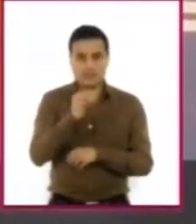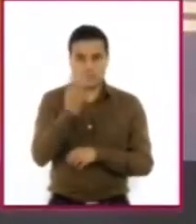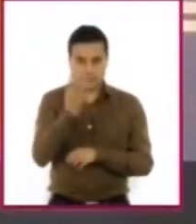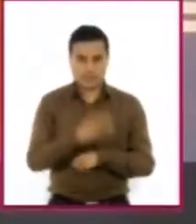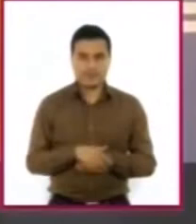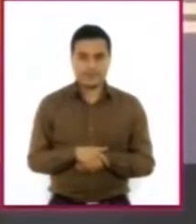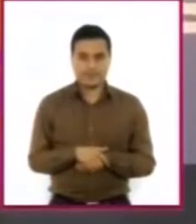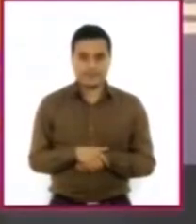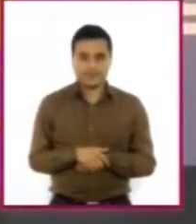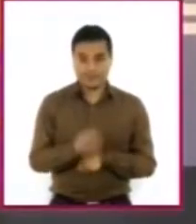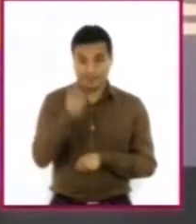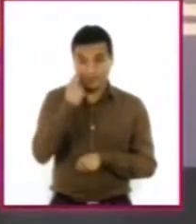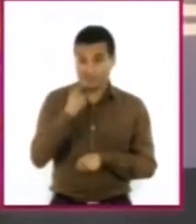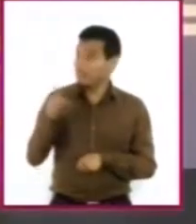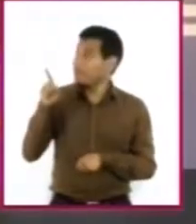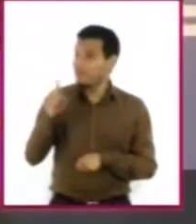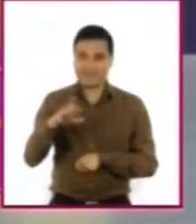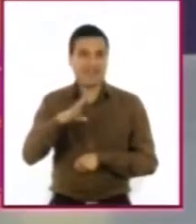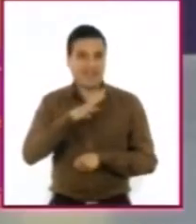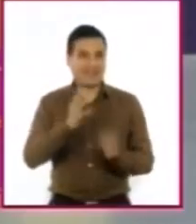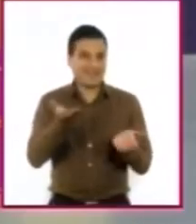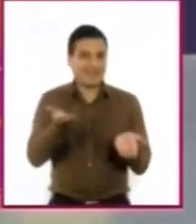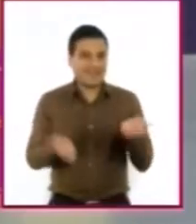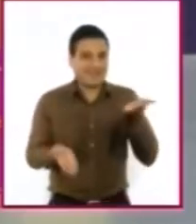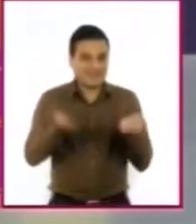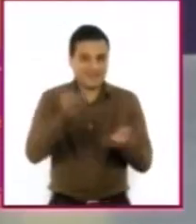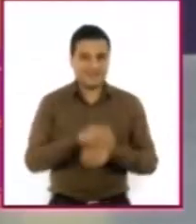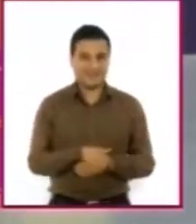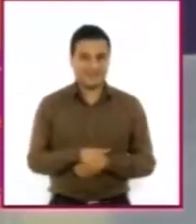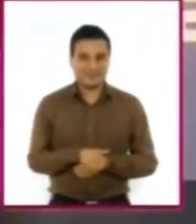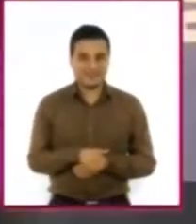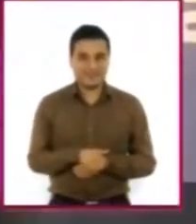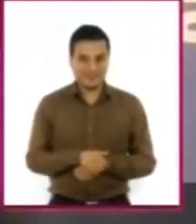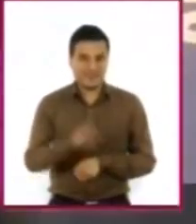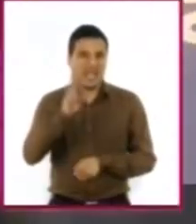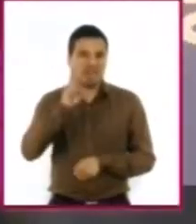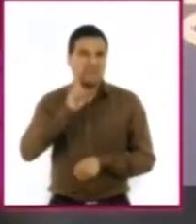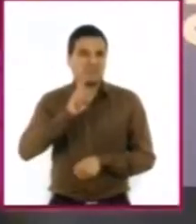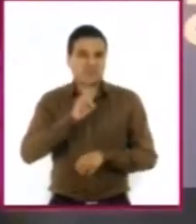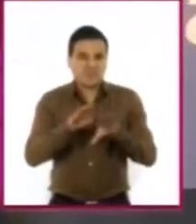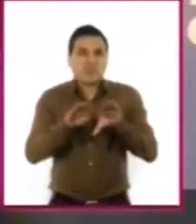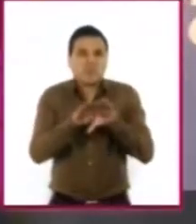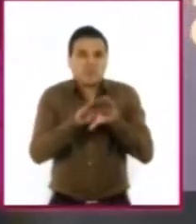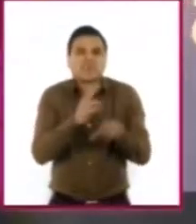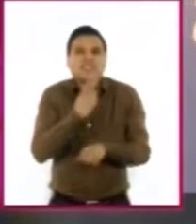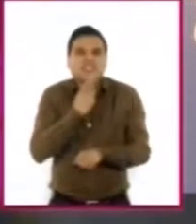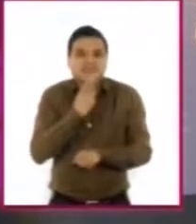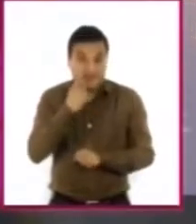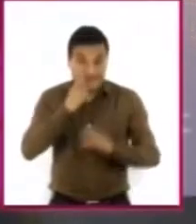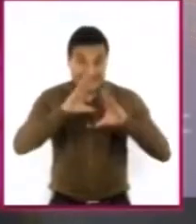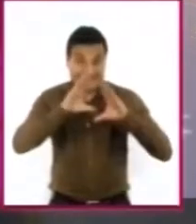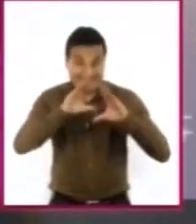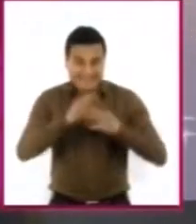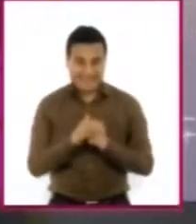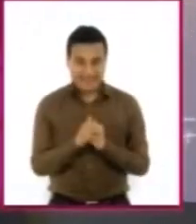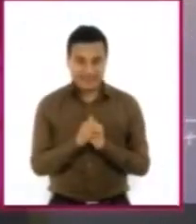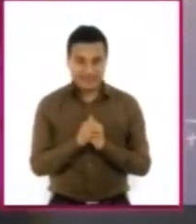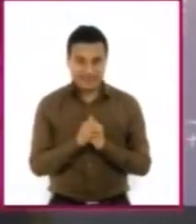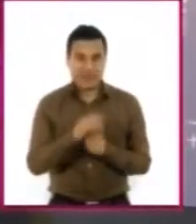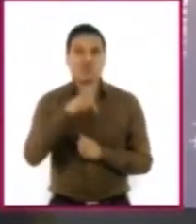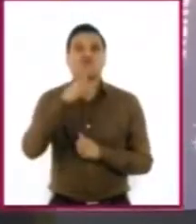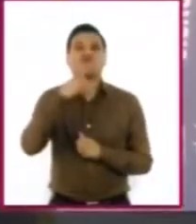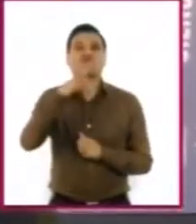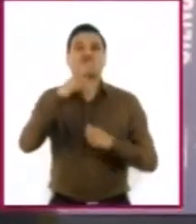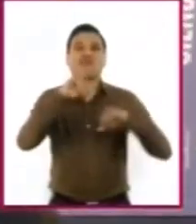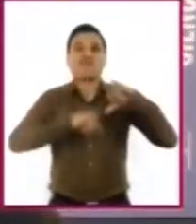Ya tengo aquí una balanza granataria. Ahora vamos a aprender a utilizarla. Es la que se encuentra en el laboratorio de